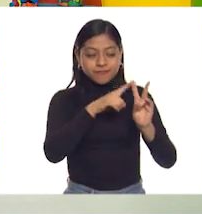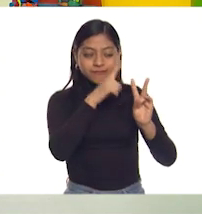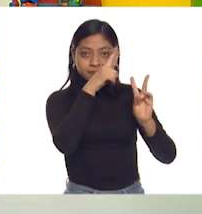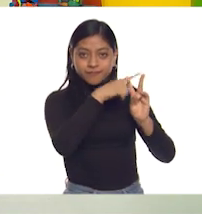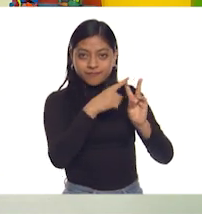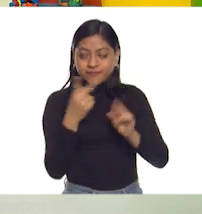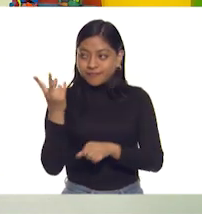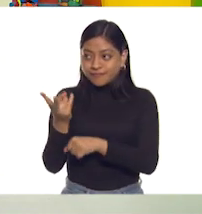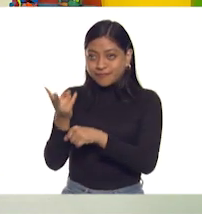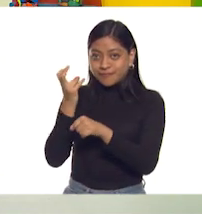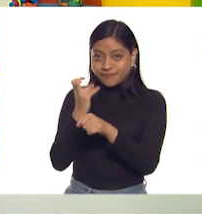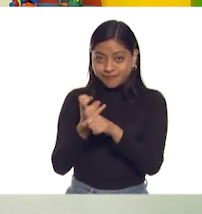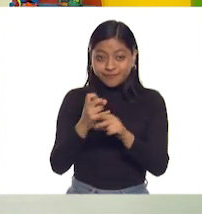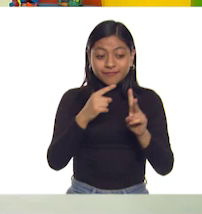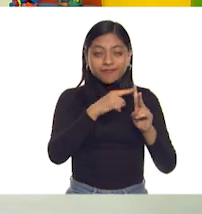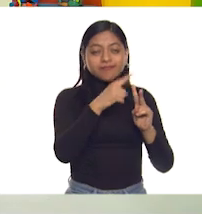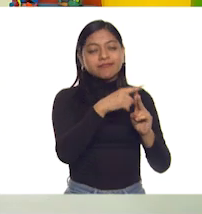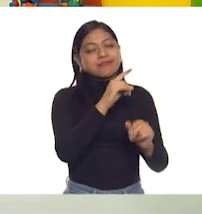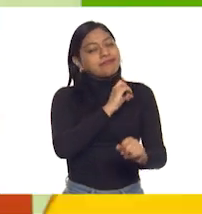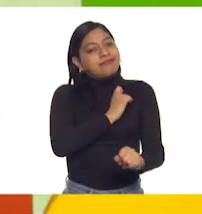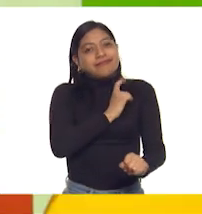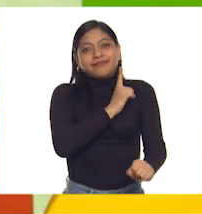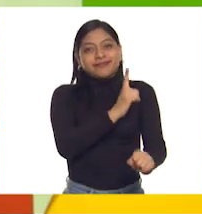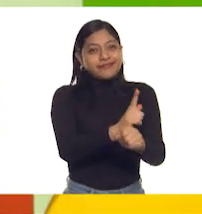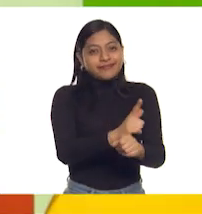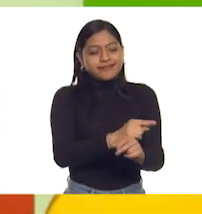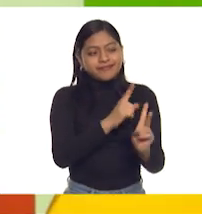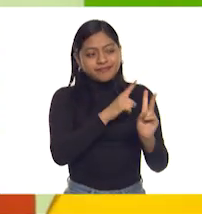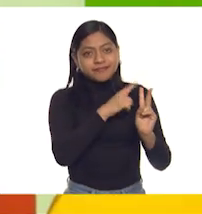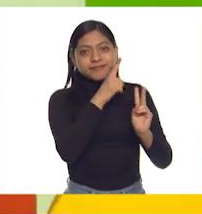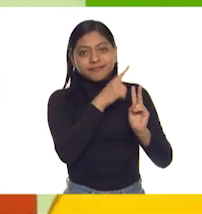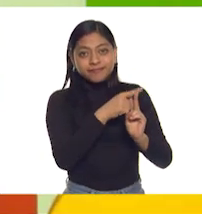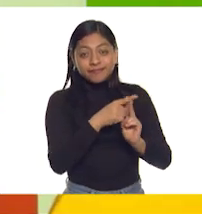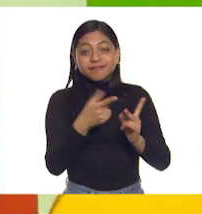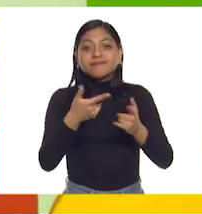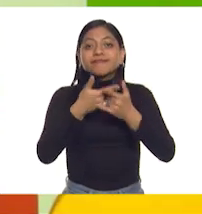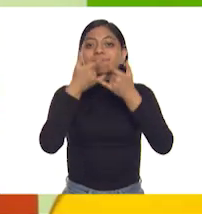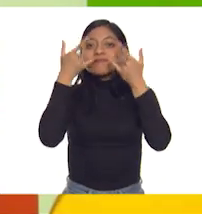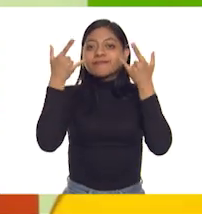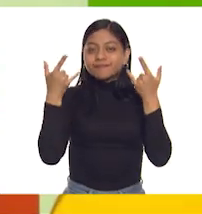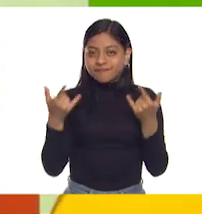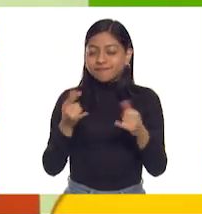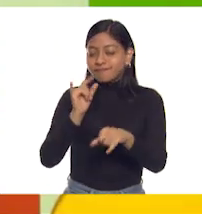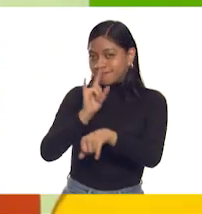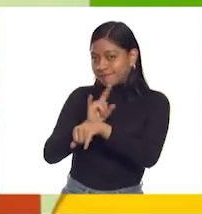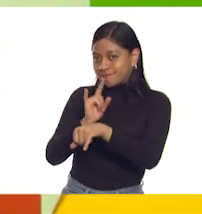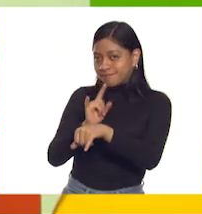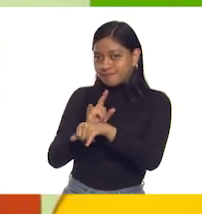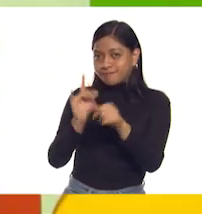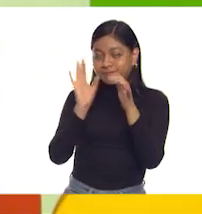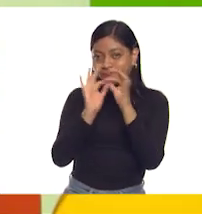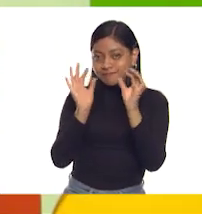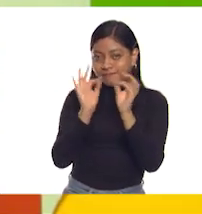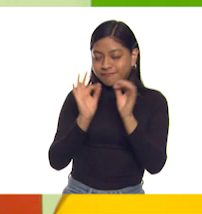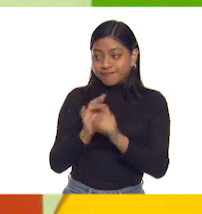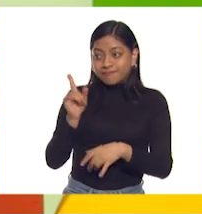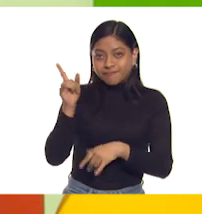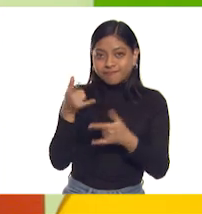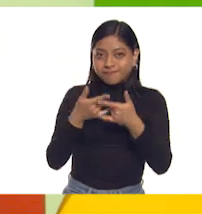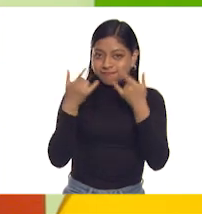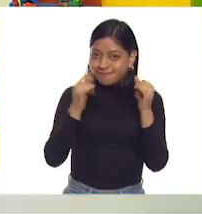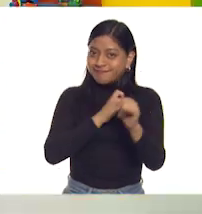invitados muy especiales. Ellos nos narrarán una leyenda de una forma muy